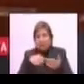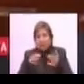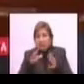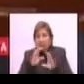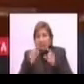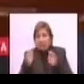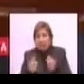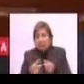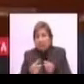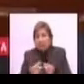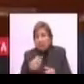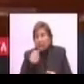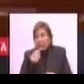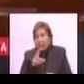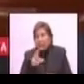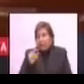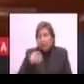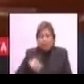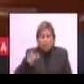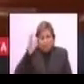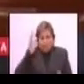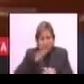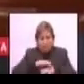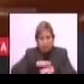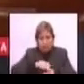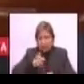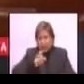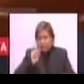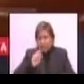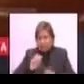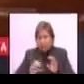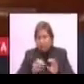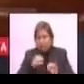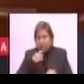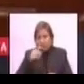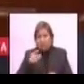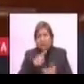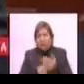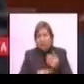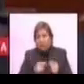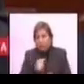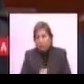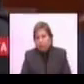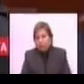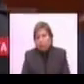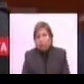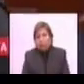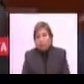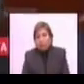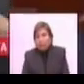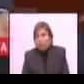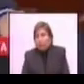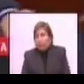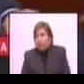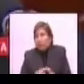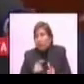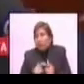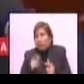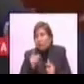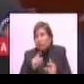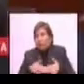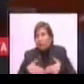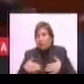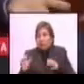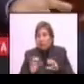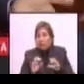cualquier congresista, el Ejecutivo va a decir, ah, no, esto es una amenaza a lo que nosotros estamos haciendo, cuestión de confianza. Y entonces el Parlamento no podría hacer